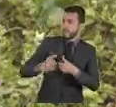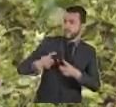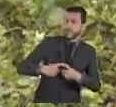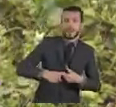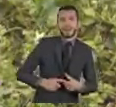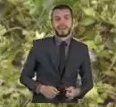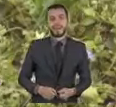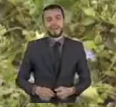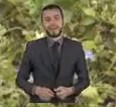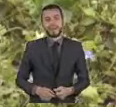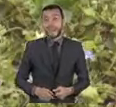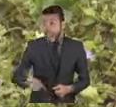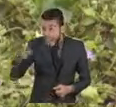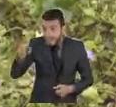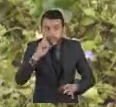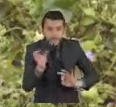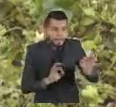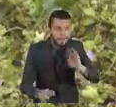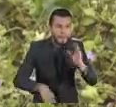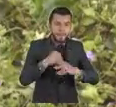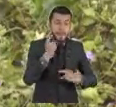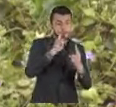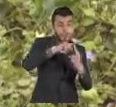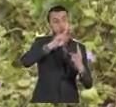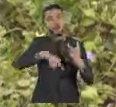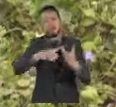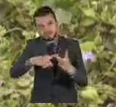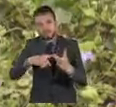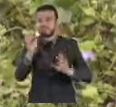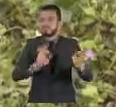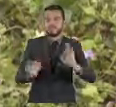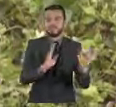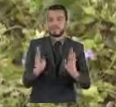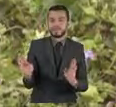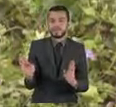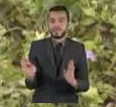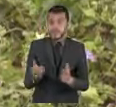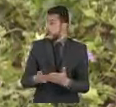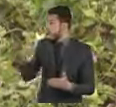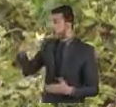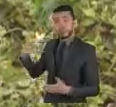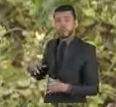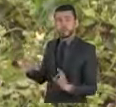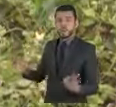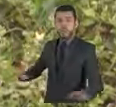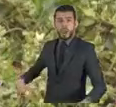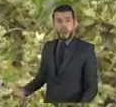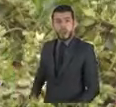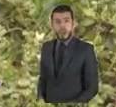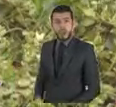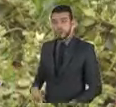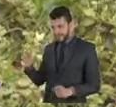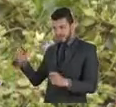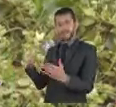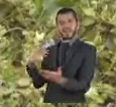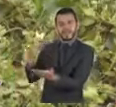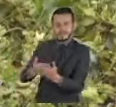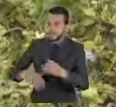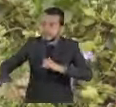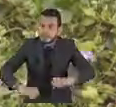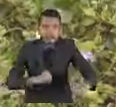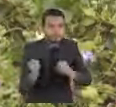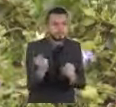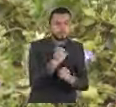planeación. Eso no lo hemos hecho nunca. De la necesidad de planear y ejecutar proyectos conjuntos a escala metropolitana,